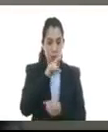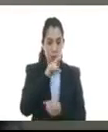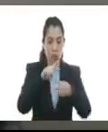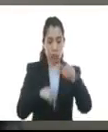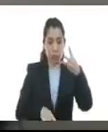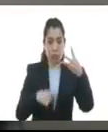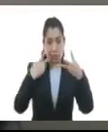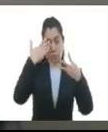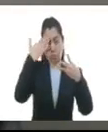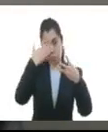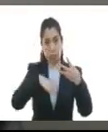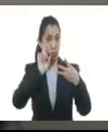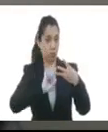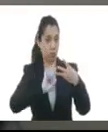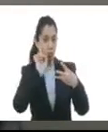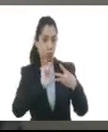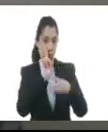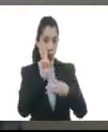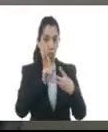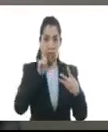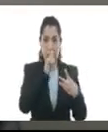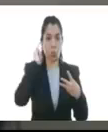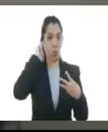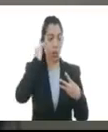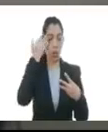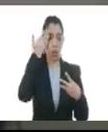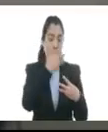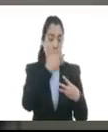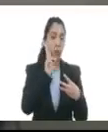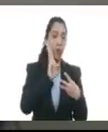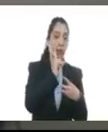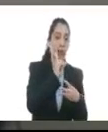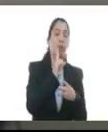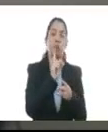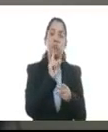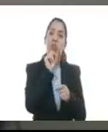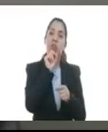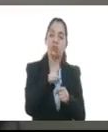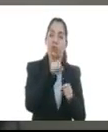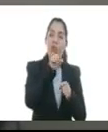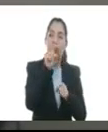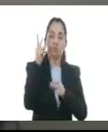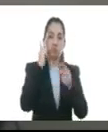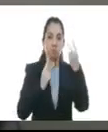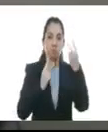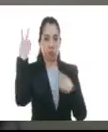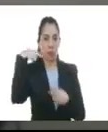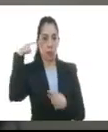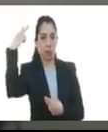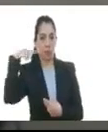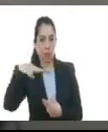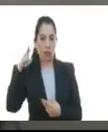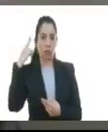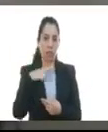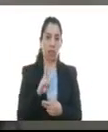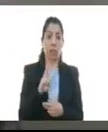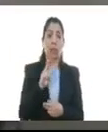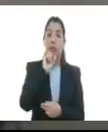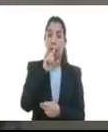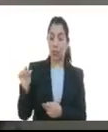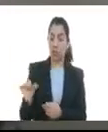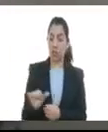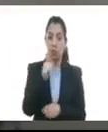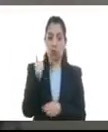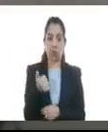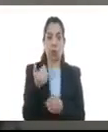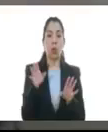¿no? Y otro plus que decidimos fue que todo fuese hablado,